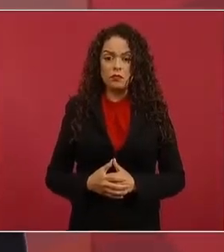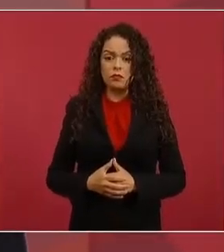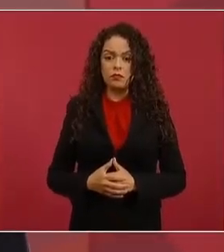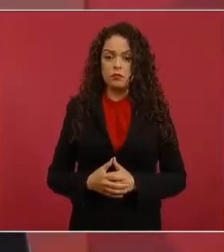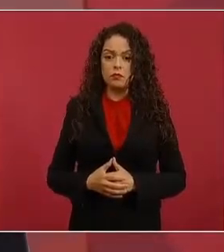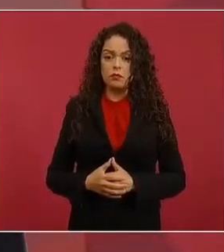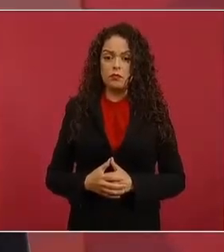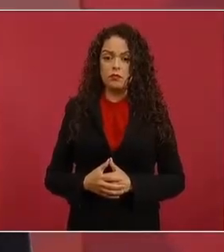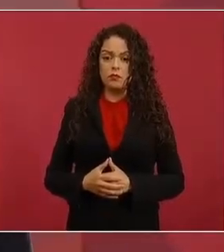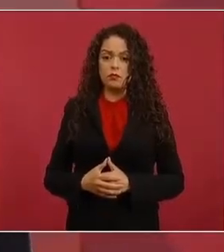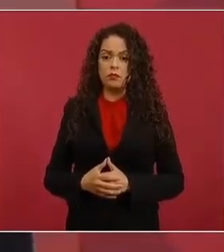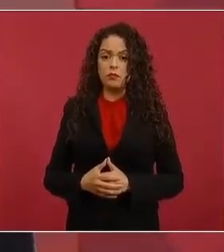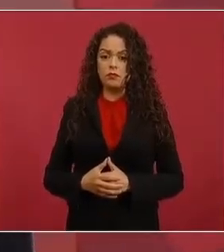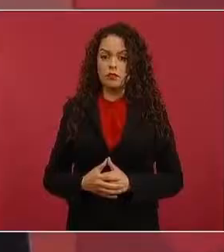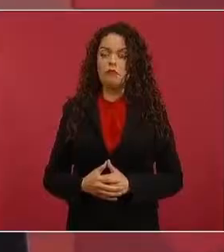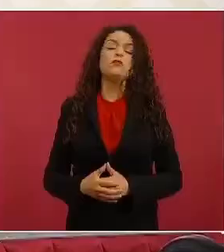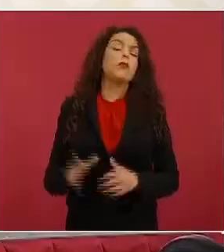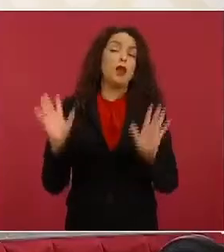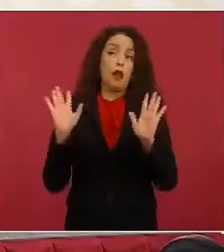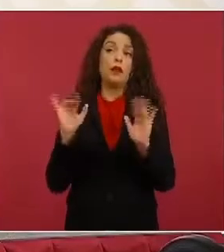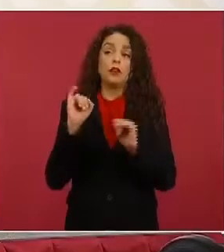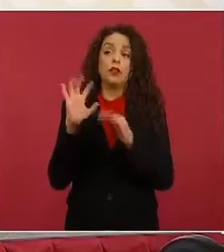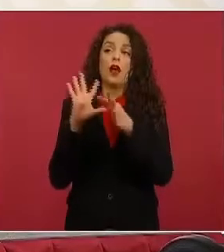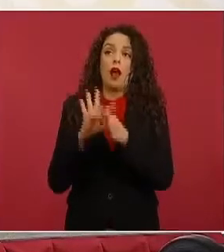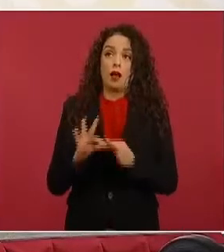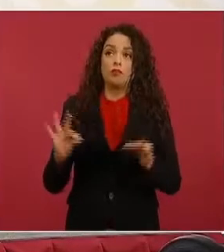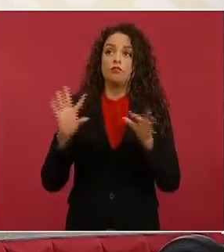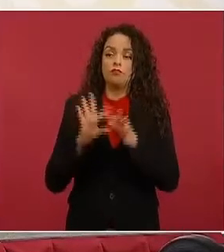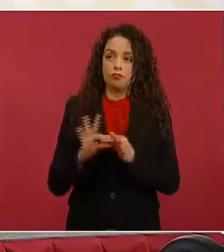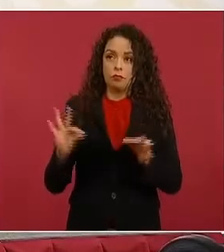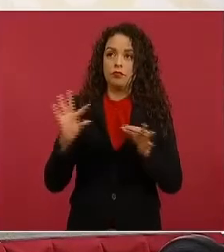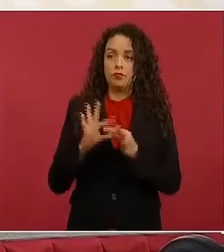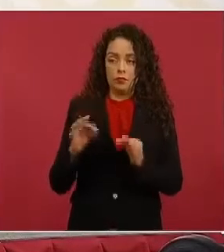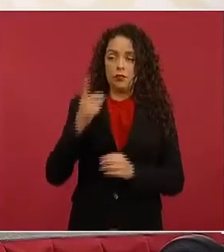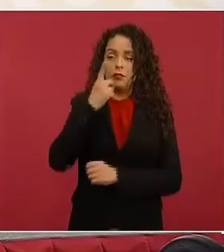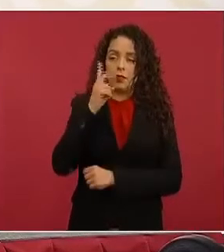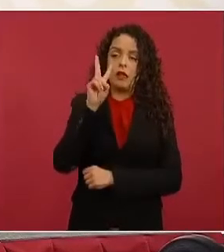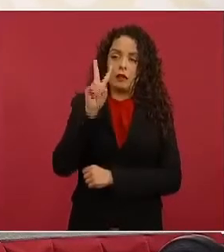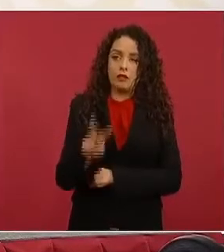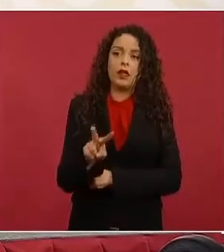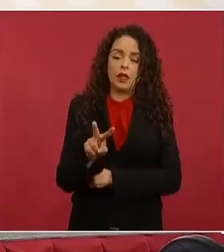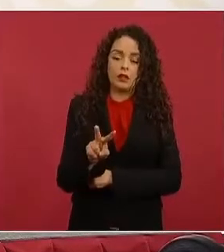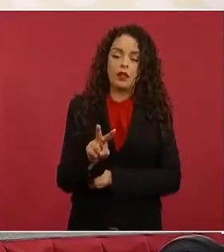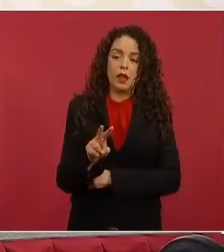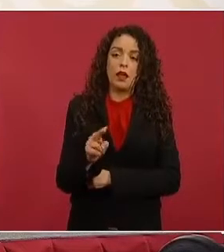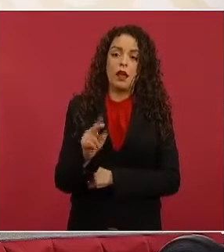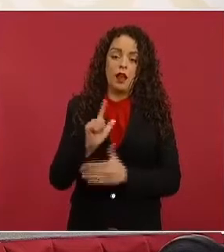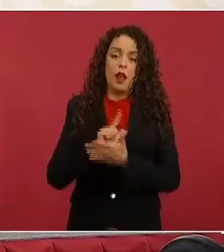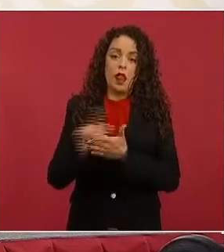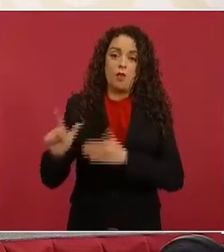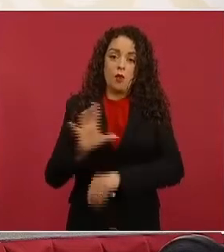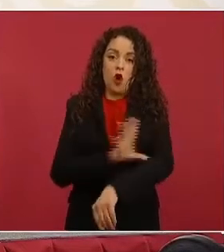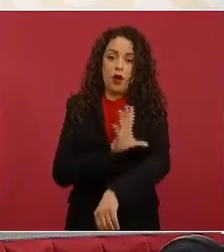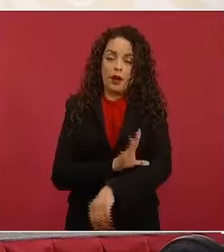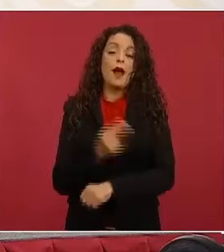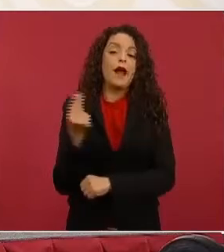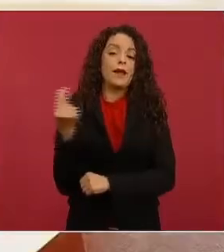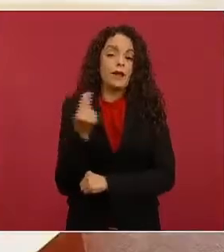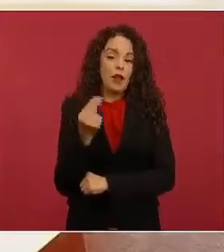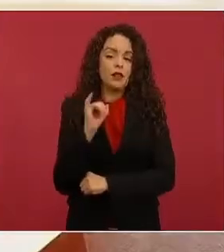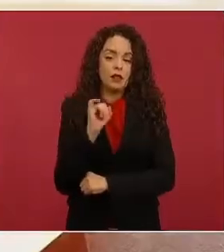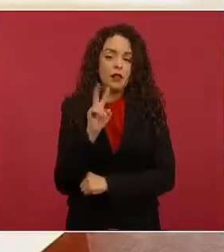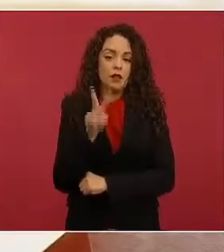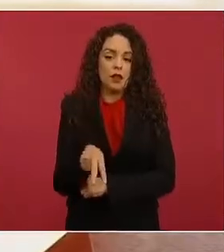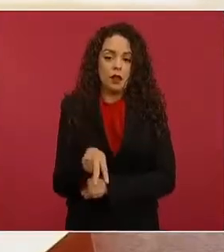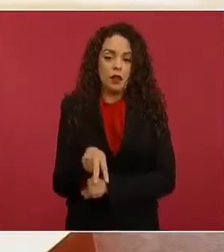Y sí, hablaron de la necesidad de las energías limpias, pero